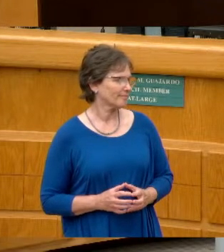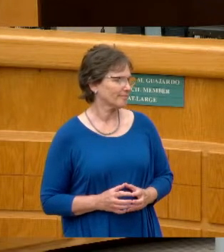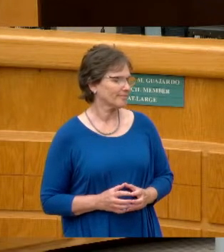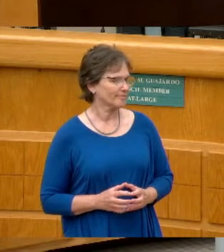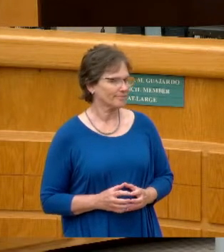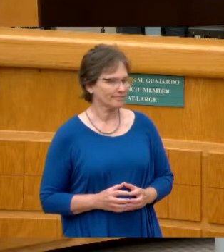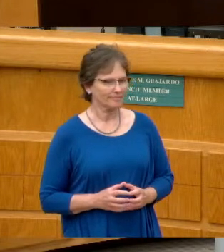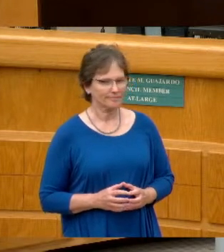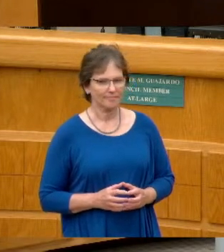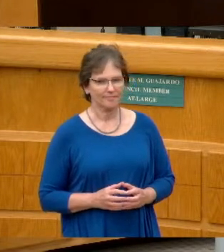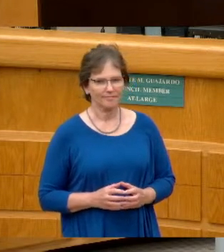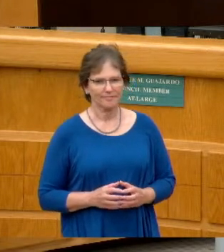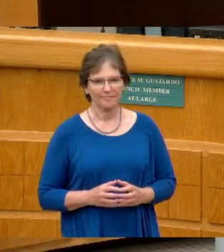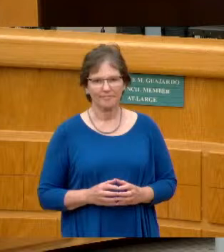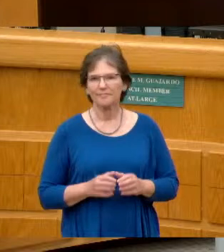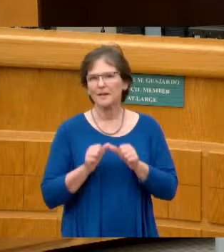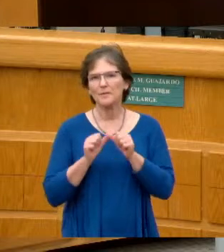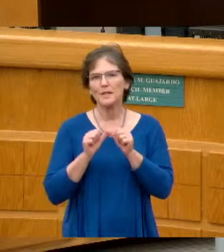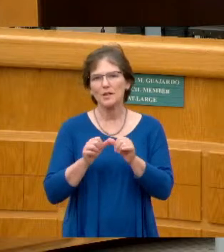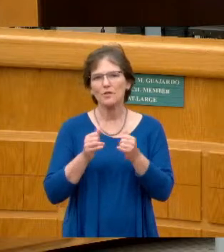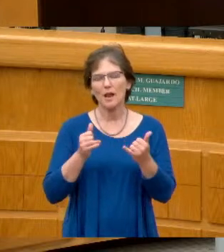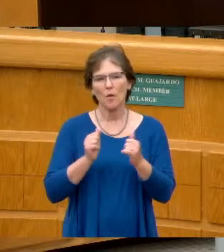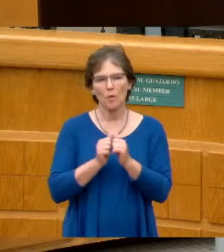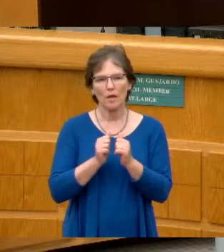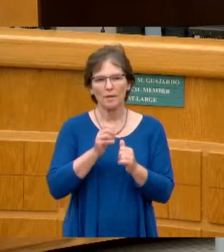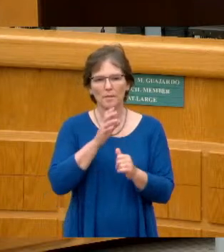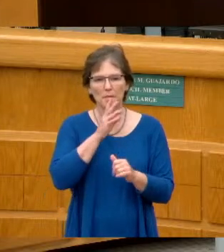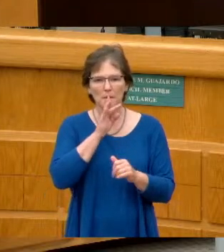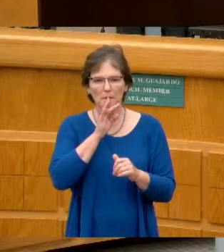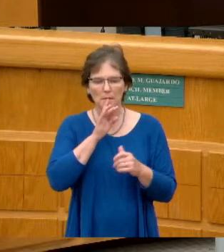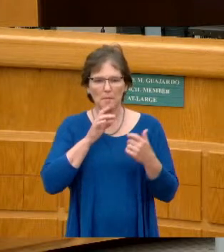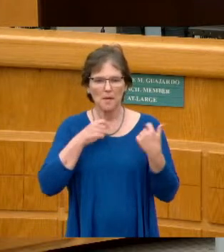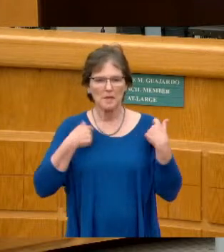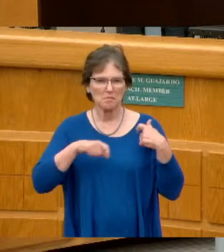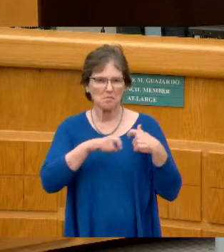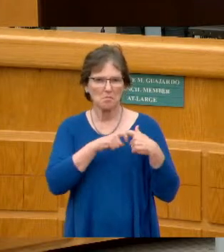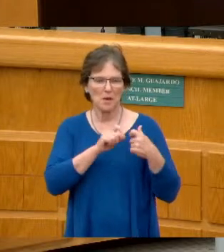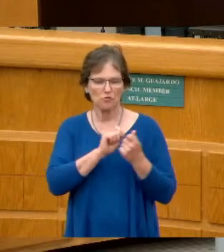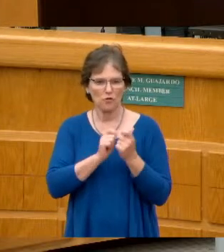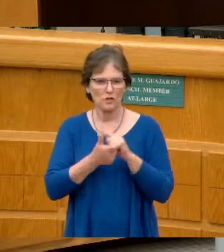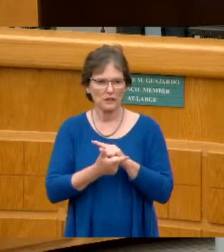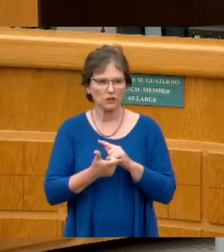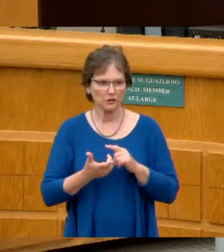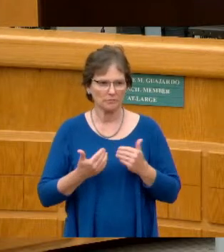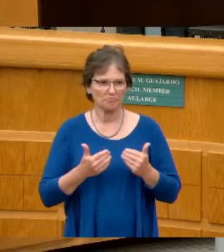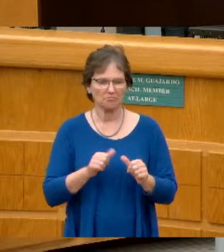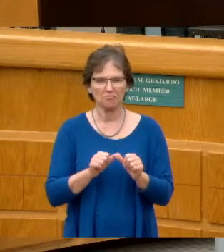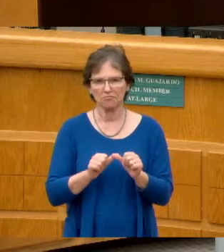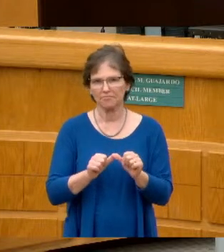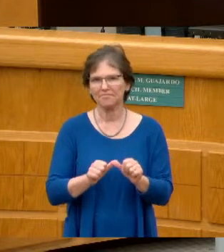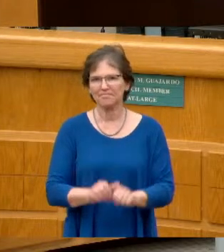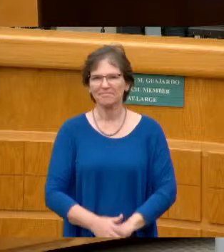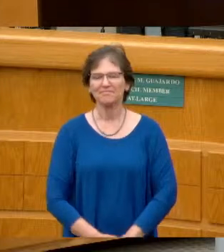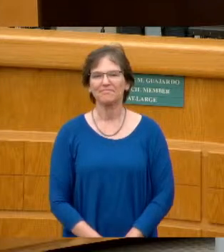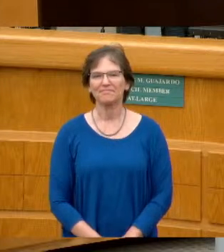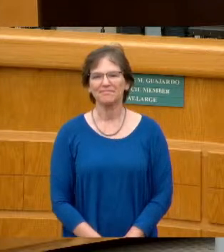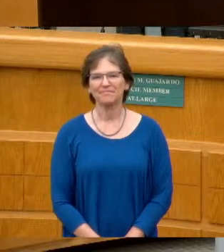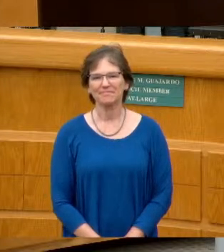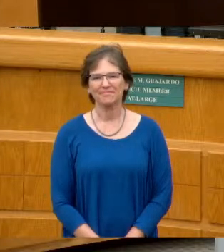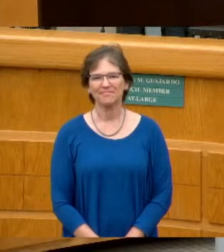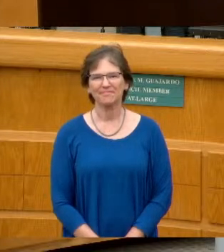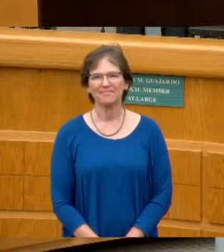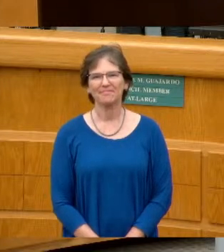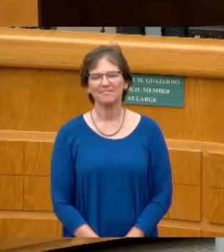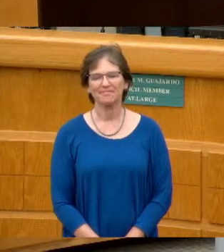vida normal, cuando podíamos salir a la calle sin cubrebocas y el distanciamiento social era una frase desconocida. A medida que nos acercamos a noviembre y la